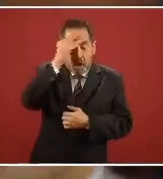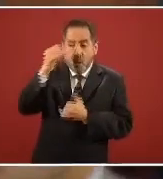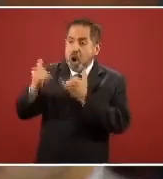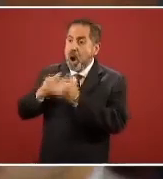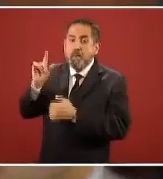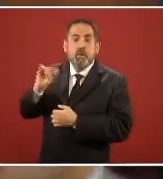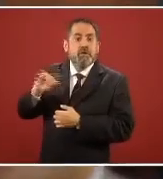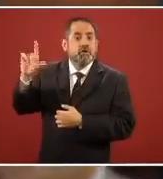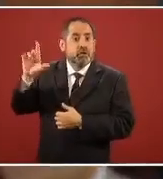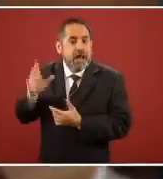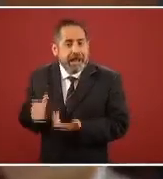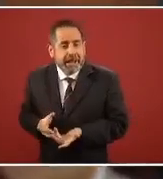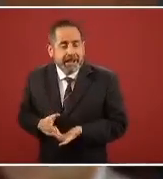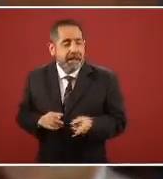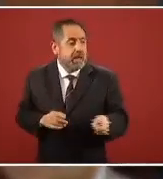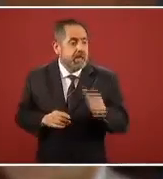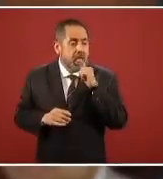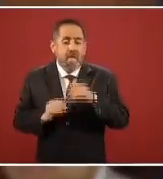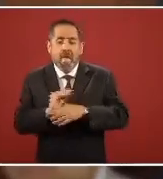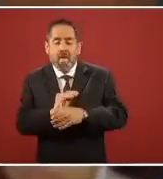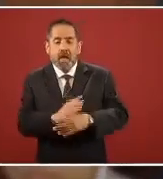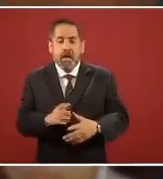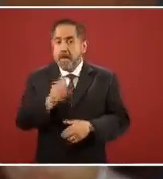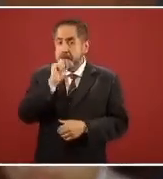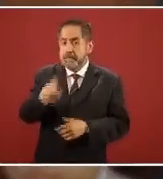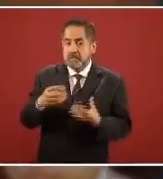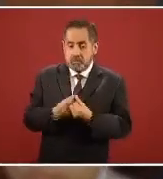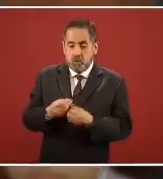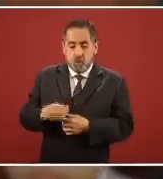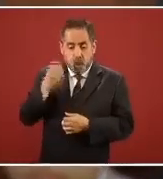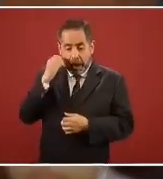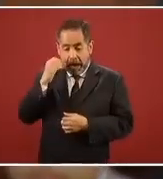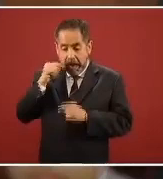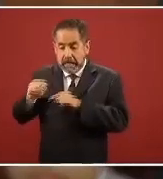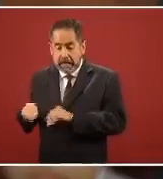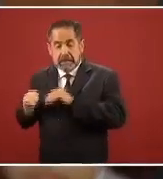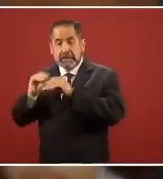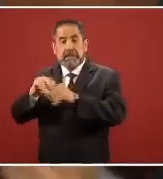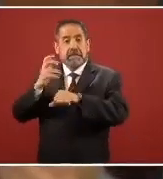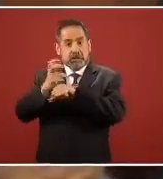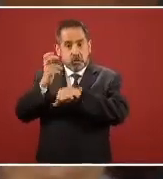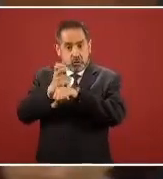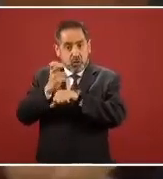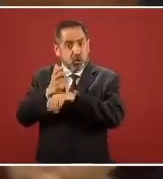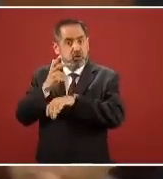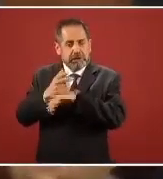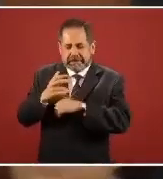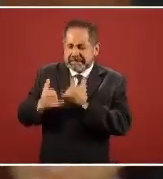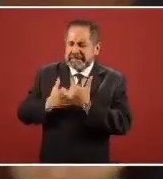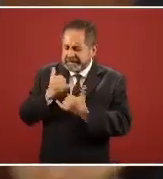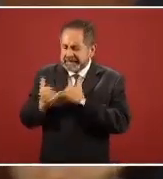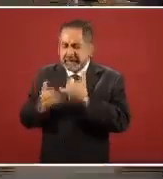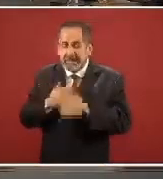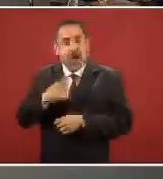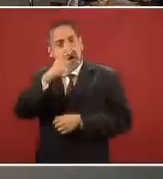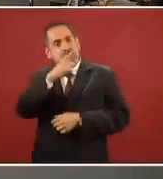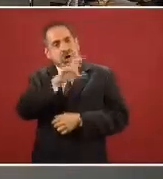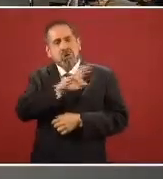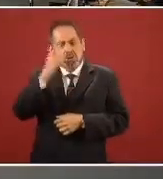game. De igual manera, migrantes oaxaqueños que se fueron a Estados Unidos han logrado a base de mucho esfuerzo reconocimiento de